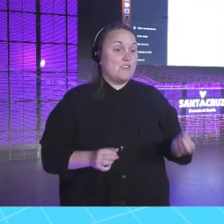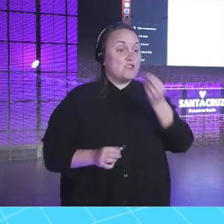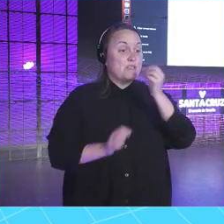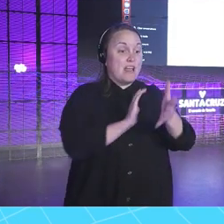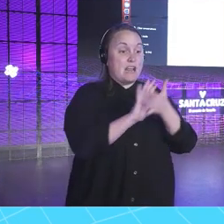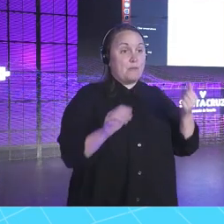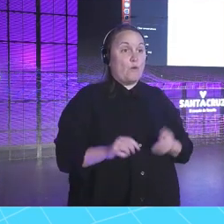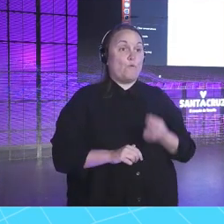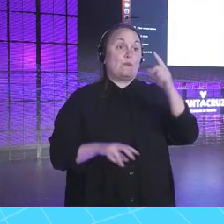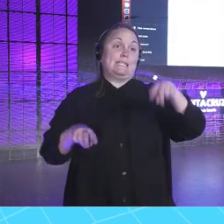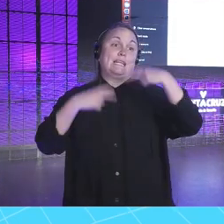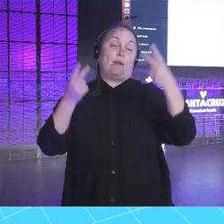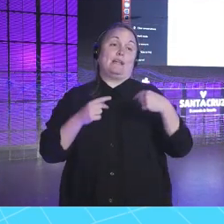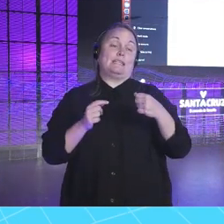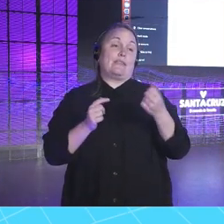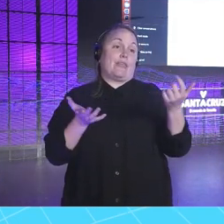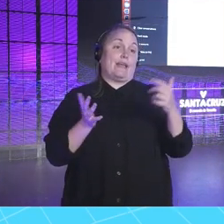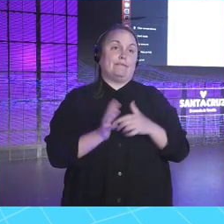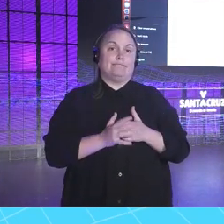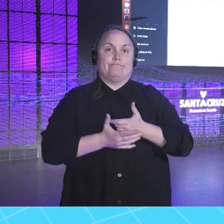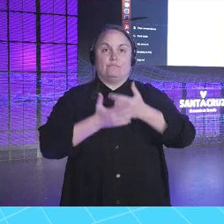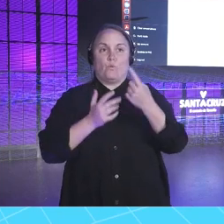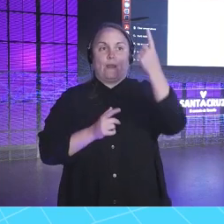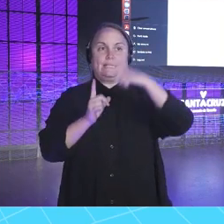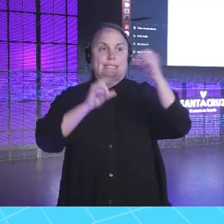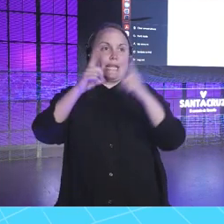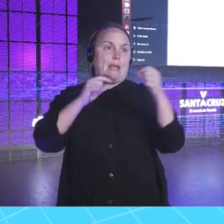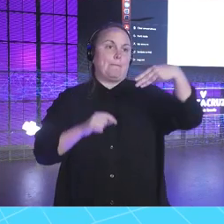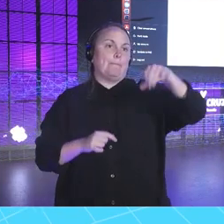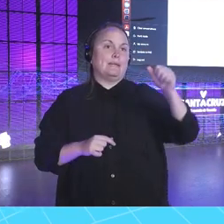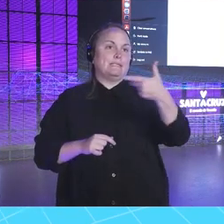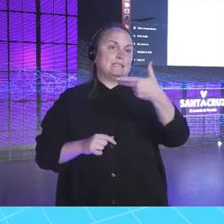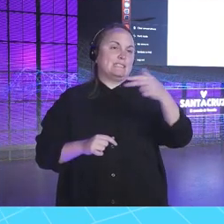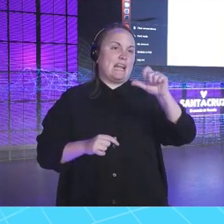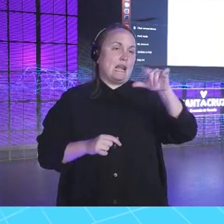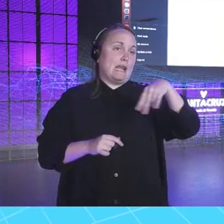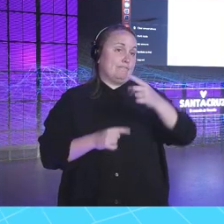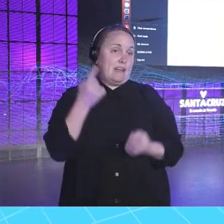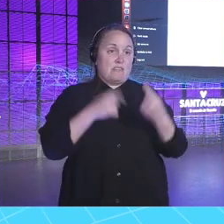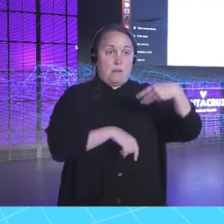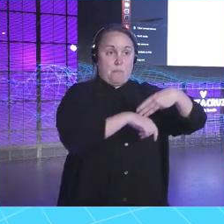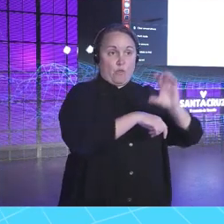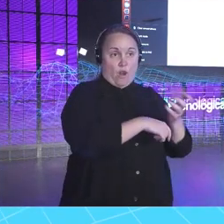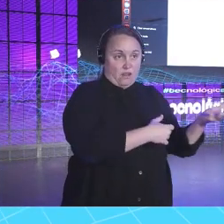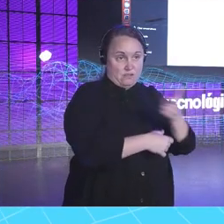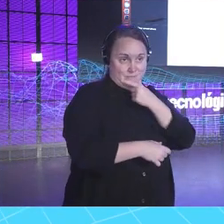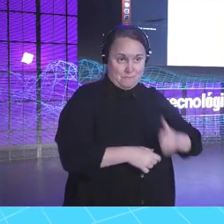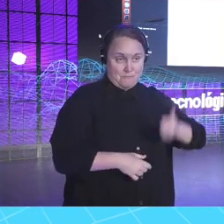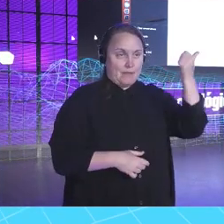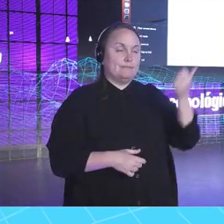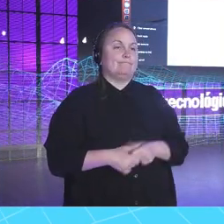una estrella michelín pues a veces necesitas el McDonald's le pediremos escribe un plan de negocio para